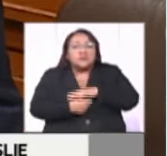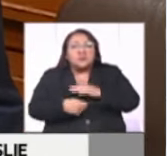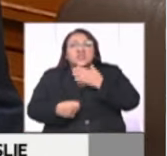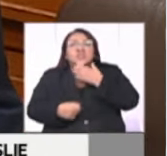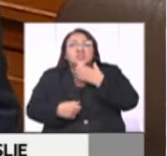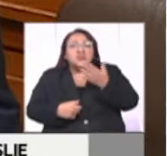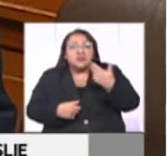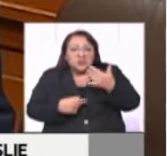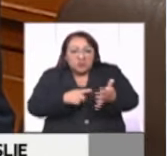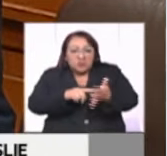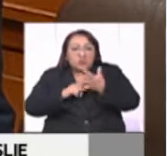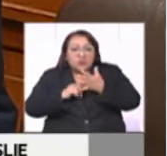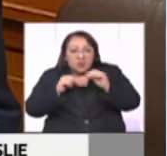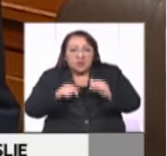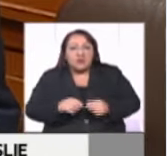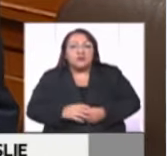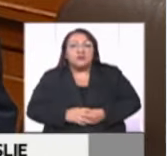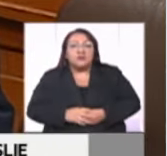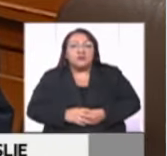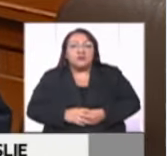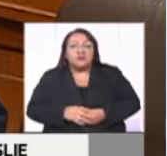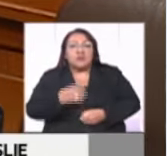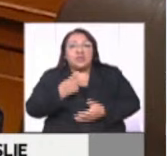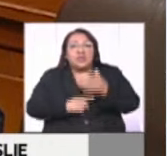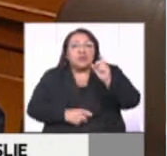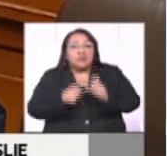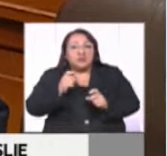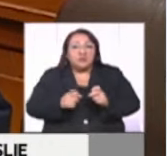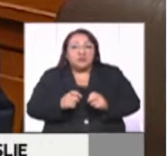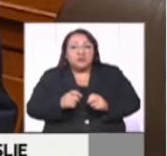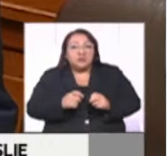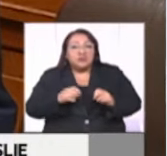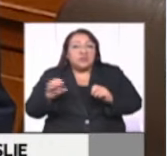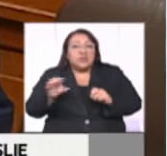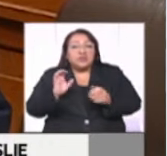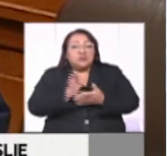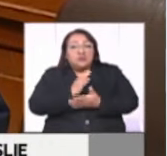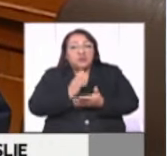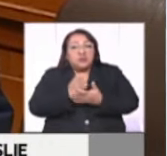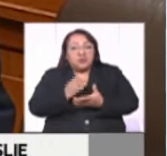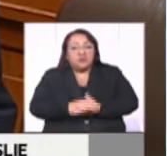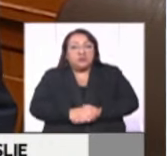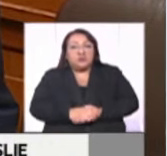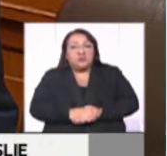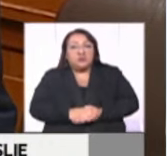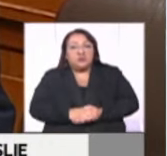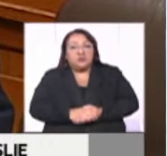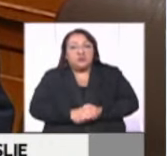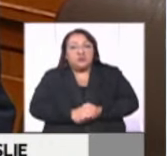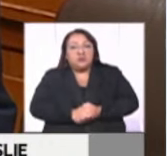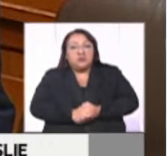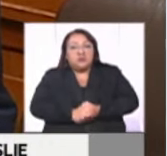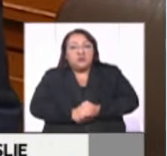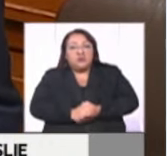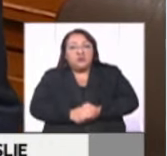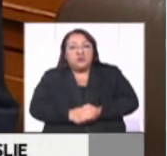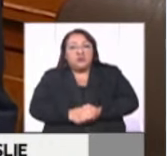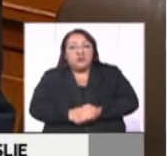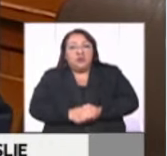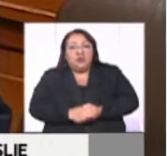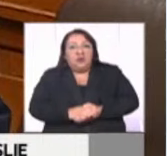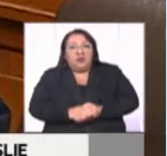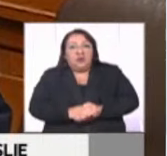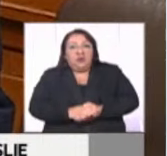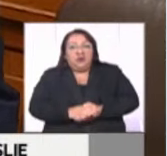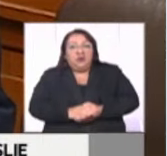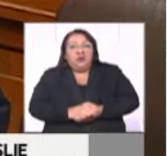Que lo demuestren acá qué personas jurídicas cometen esta conducta dolosa y reprochable y qué delitos